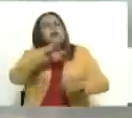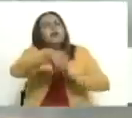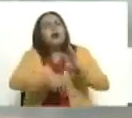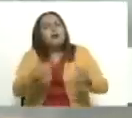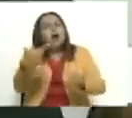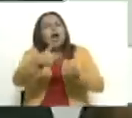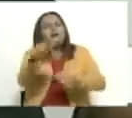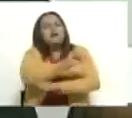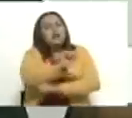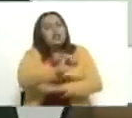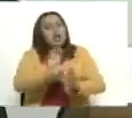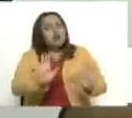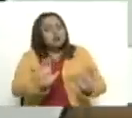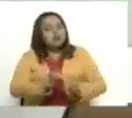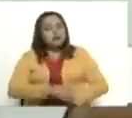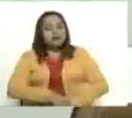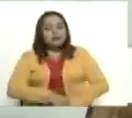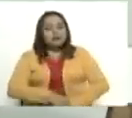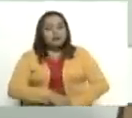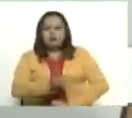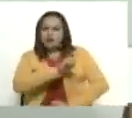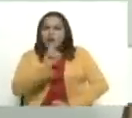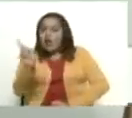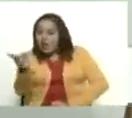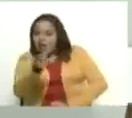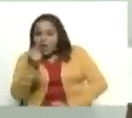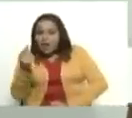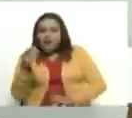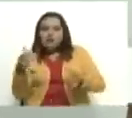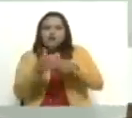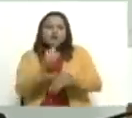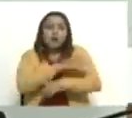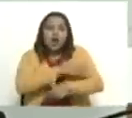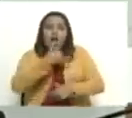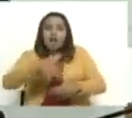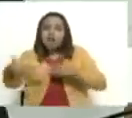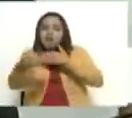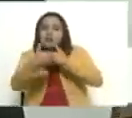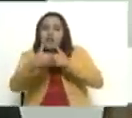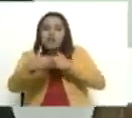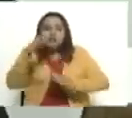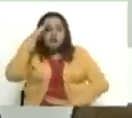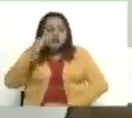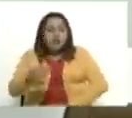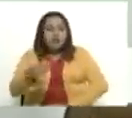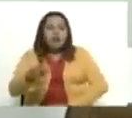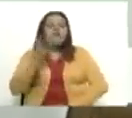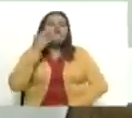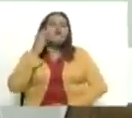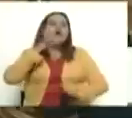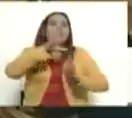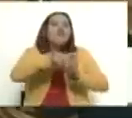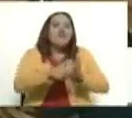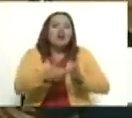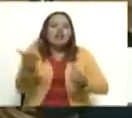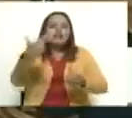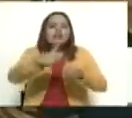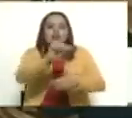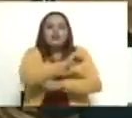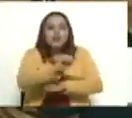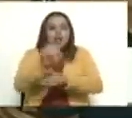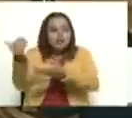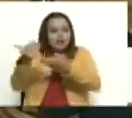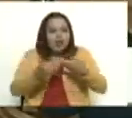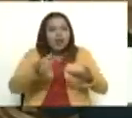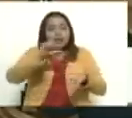gasolina. Ellos hacían acciones militares agresivas contra Venezuela. Por ejemplo, robar la gasolina que venía de Irán, que